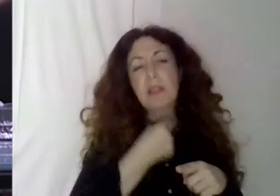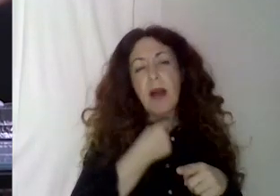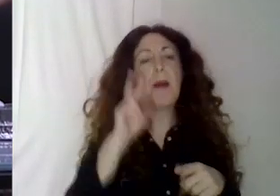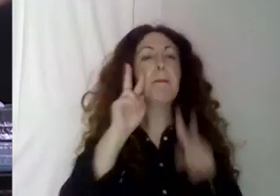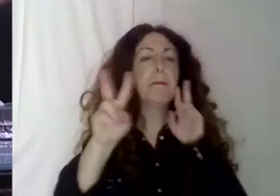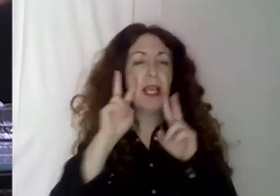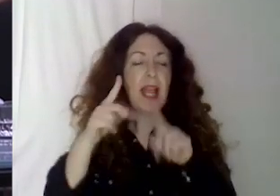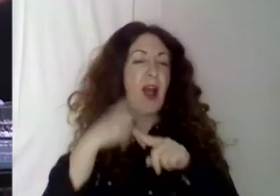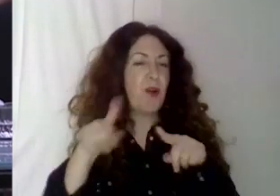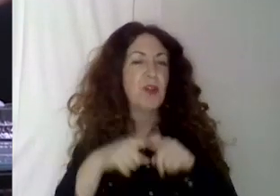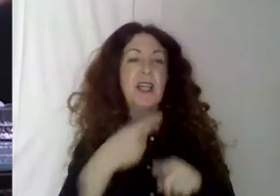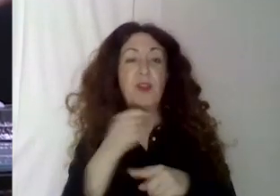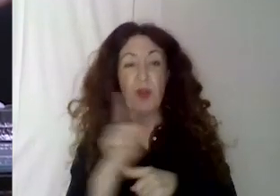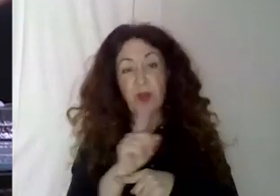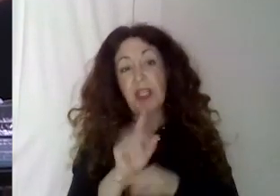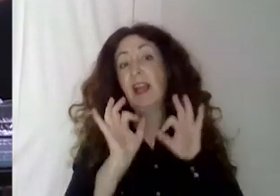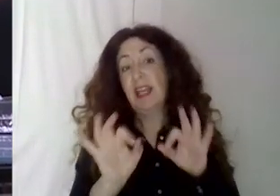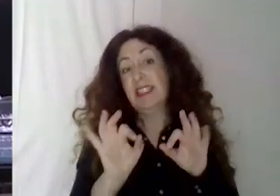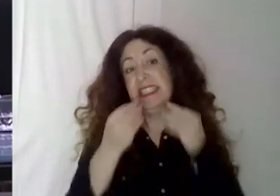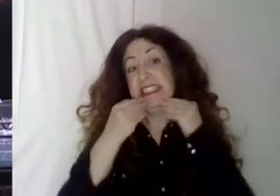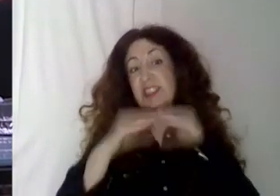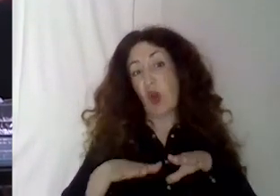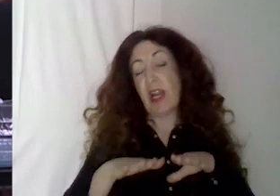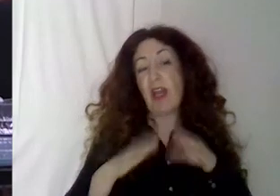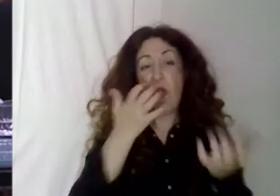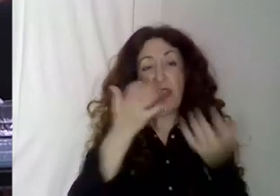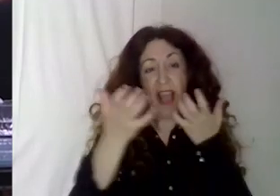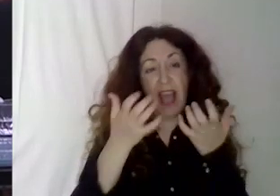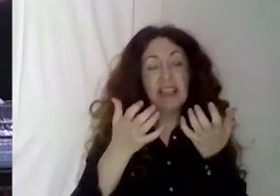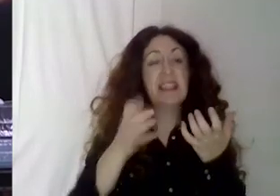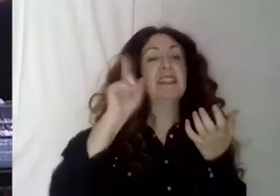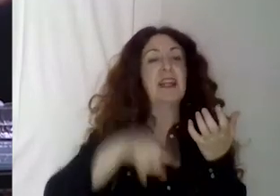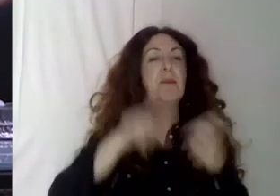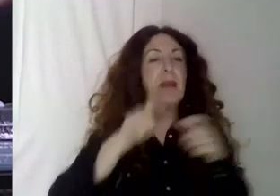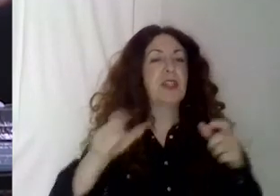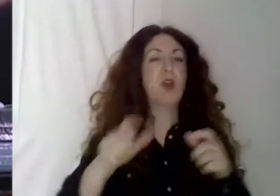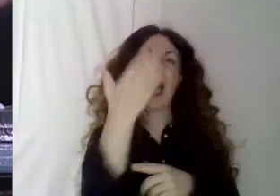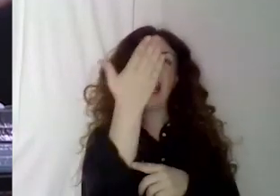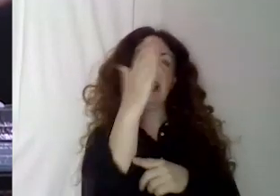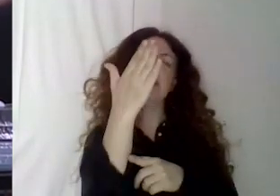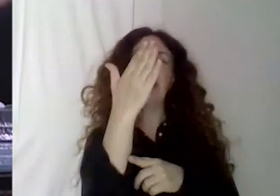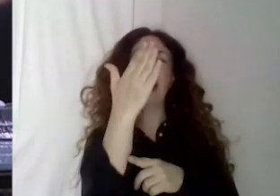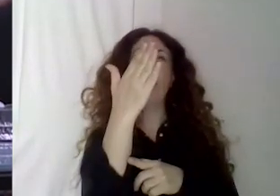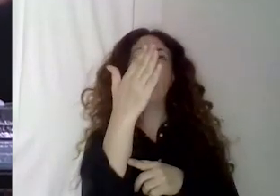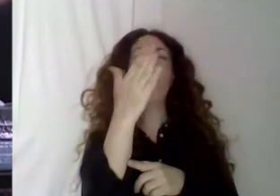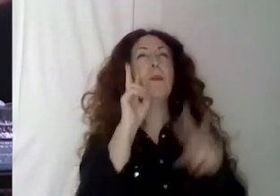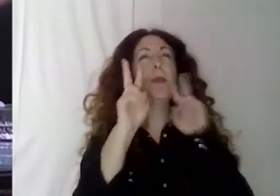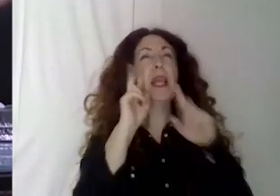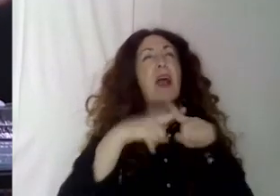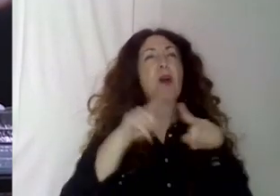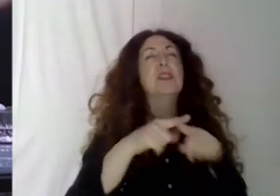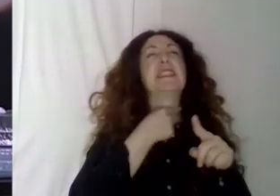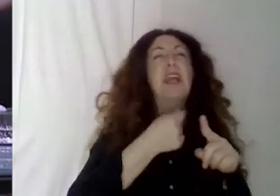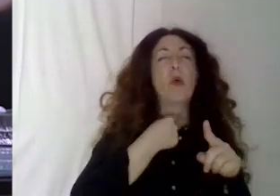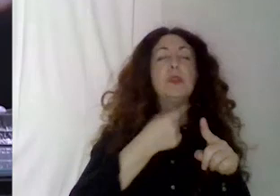que estén mirándose en el espejo para construirse como sujetos, según las costumbres lacanianas. Y sobre todo ha tenido también que enfrentarse en